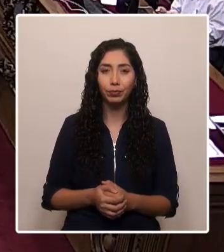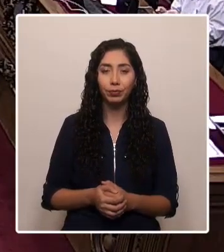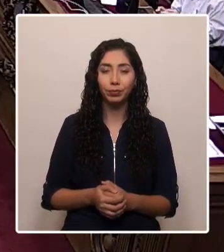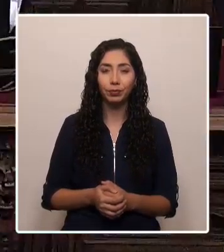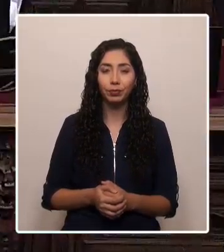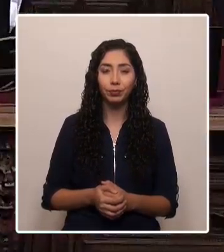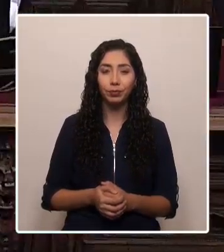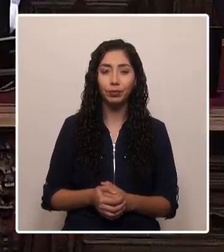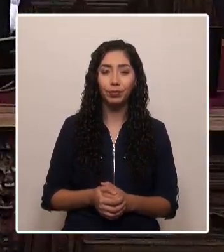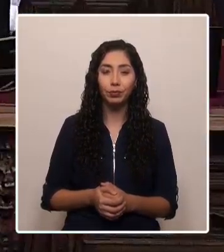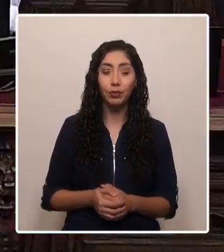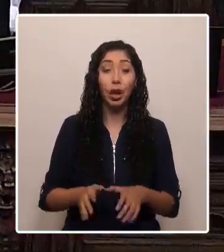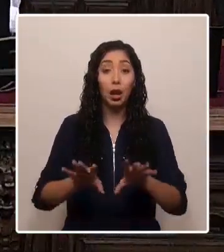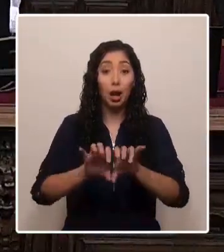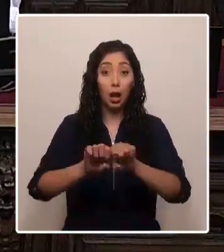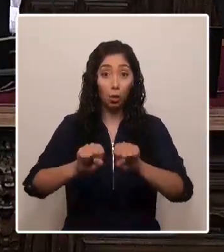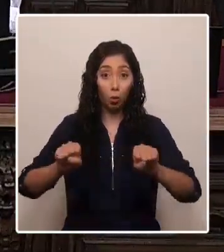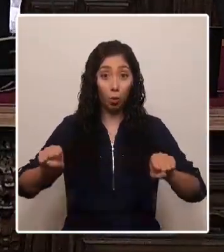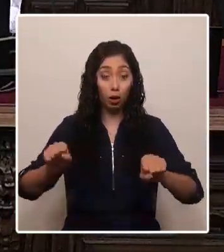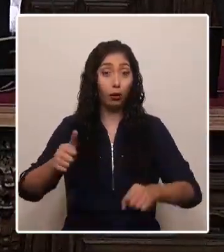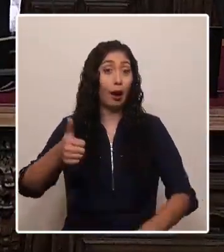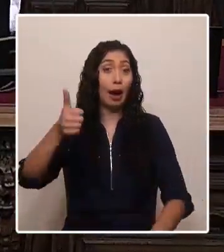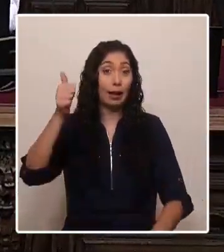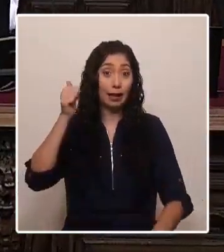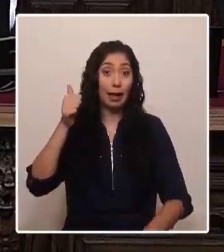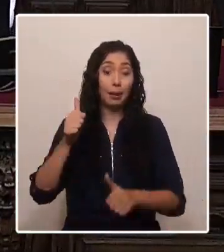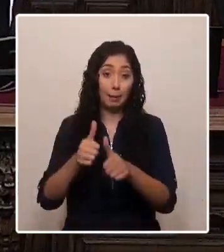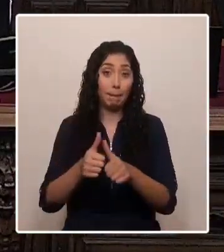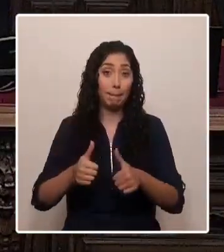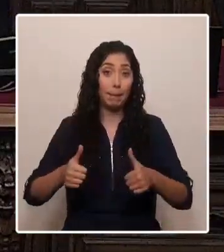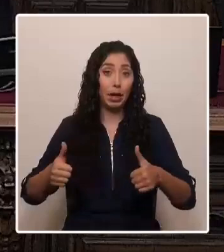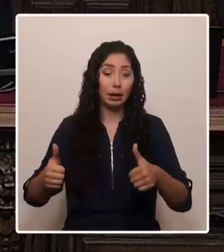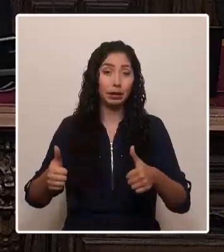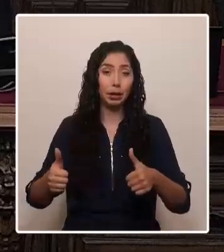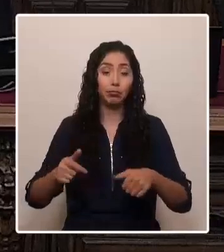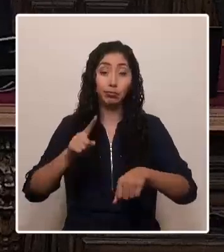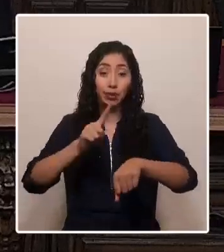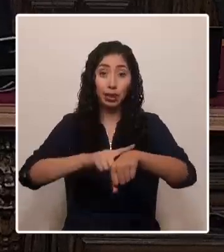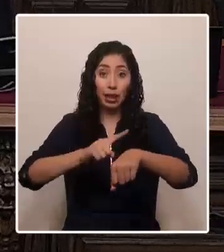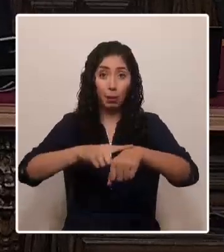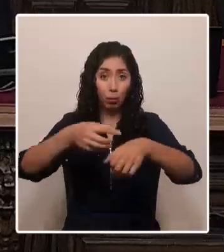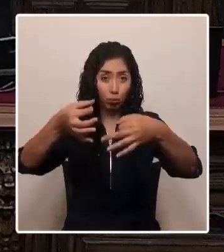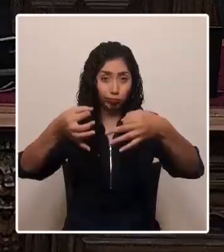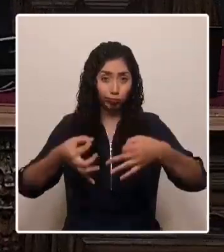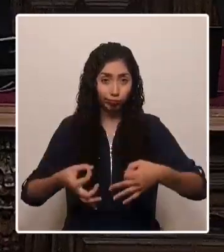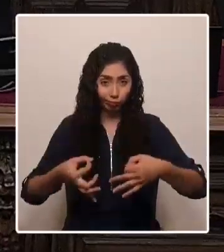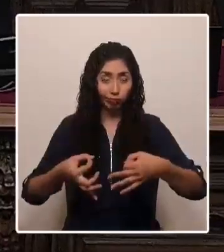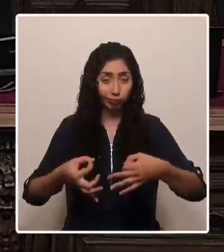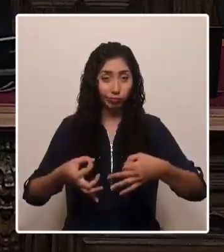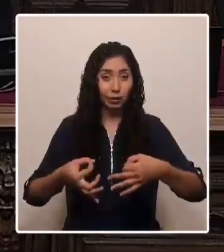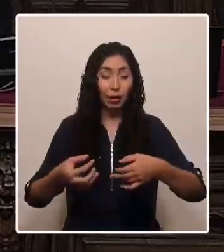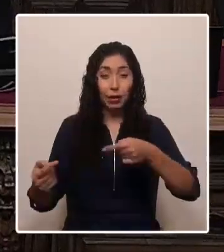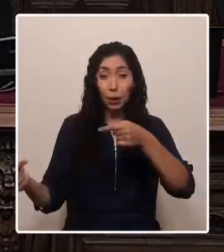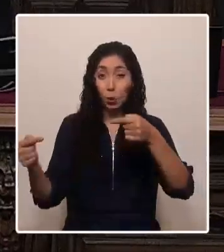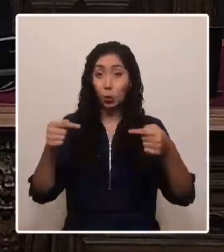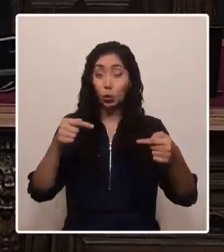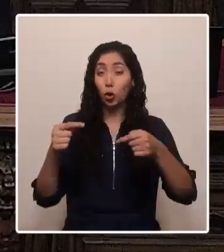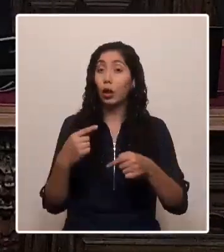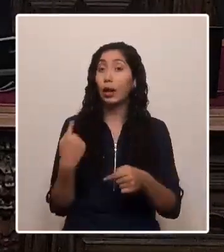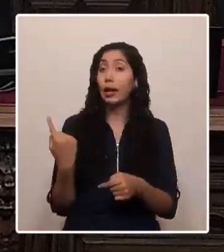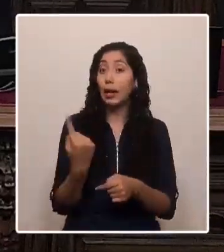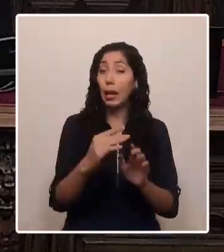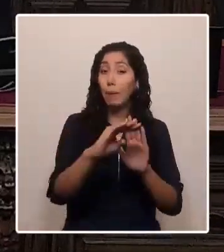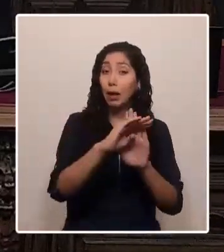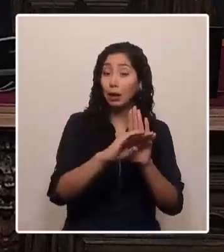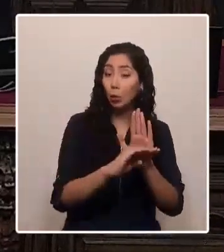el acuerdo del día de ayer de la mesa directiva. El tiempo total para la discusión general y particular